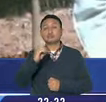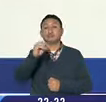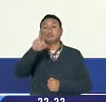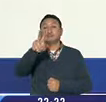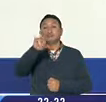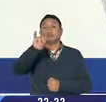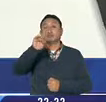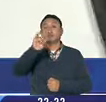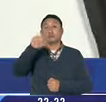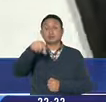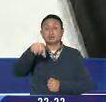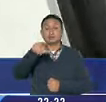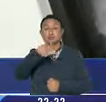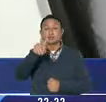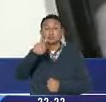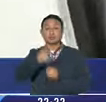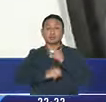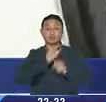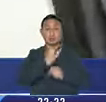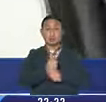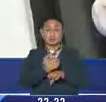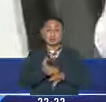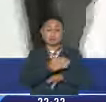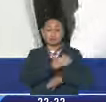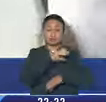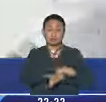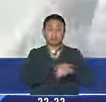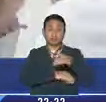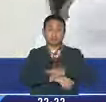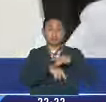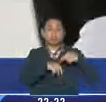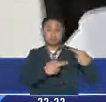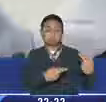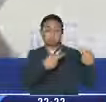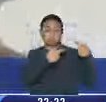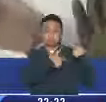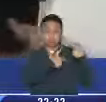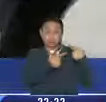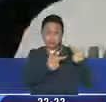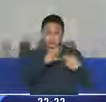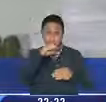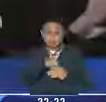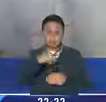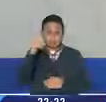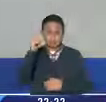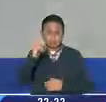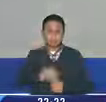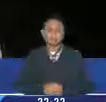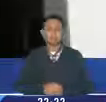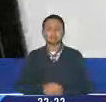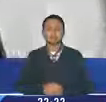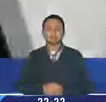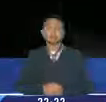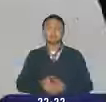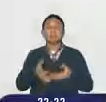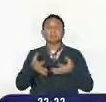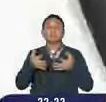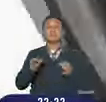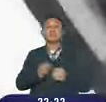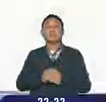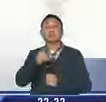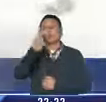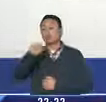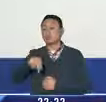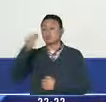años, y quien fue capturado en las últimas horas, tiene un papel importante en este mismo cártel. Es así que en febrero del